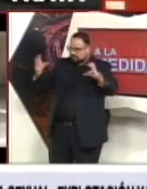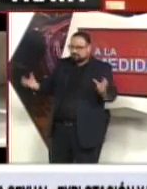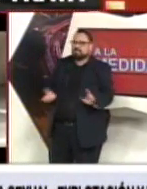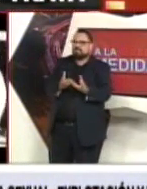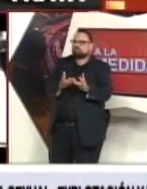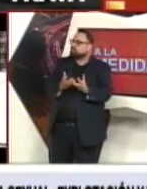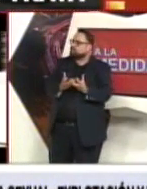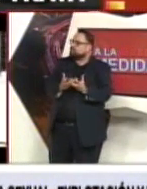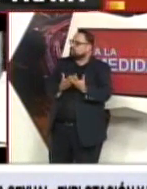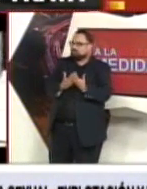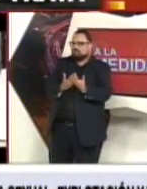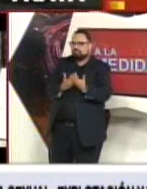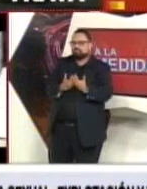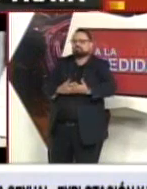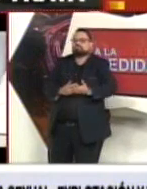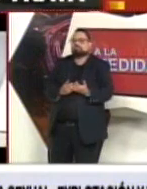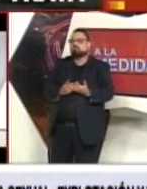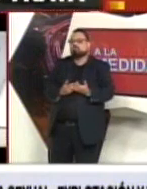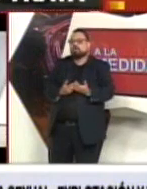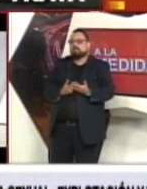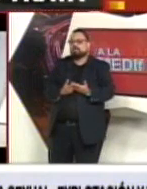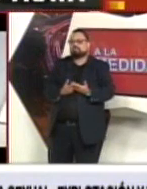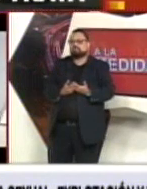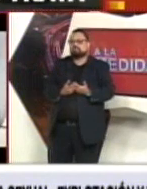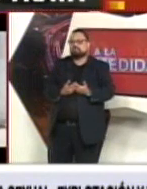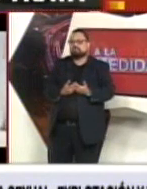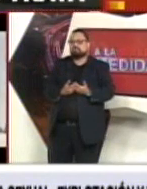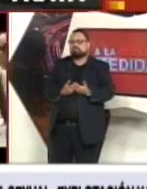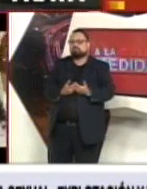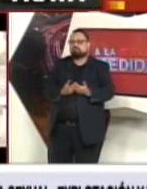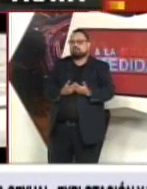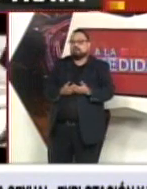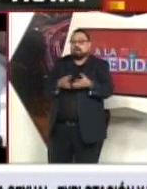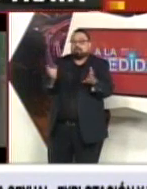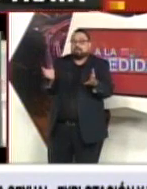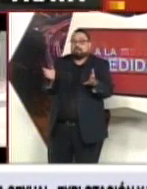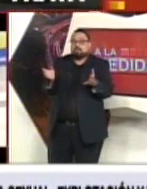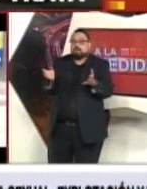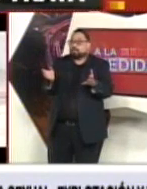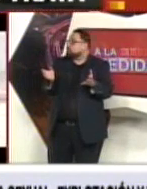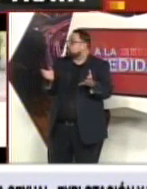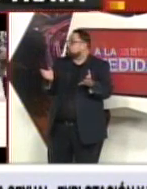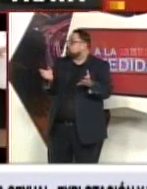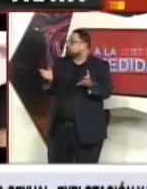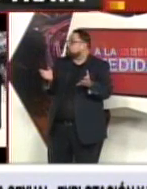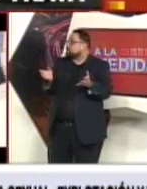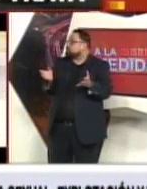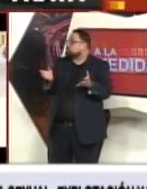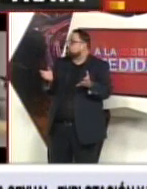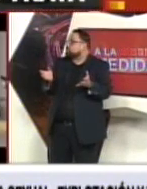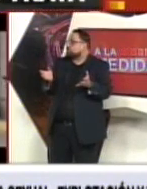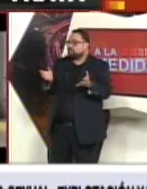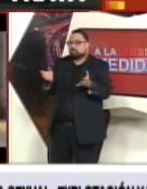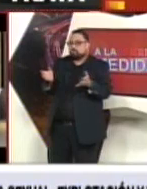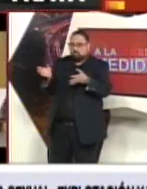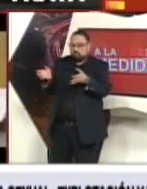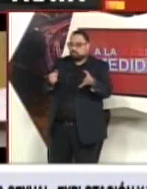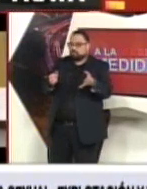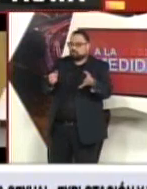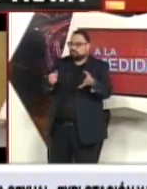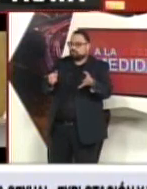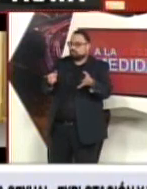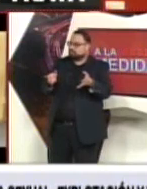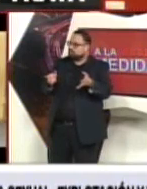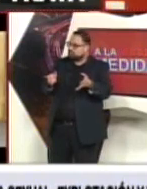que sigan surgiendo y sigan persistiendo en este en este negocio ilegal ahora aquí hay otra situación y esto es muy importante qué